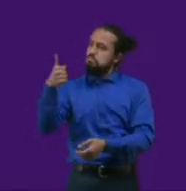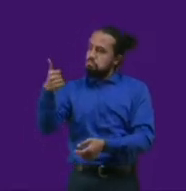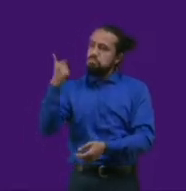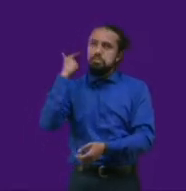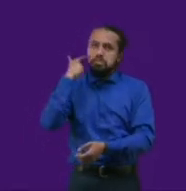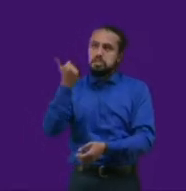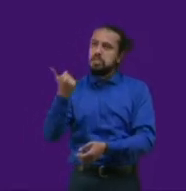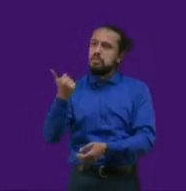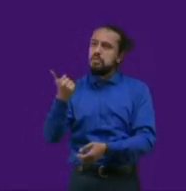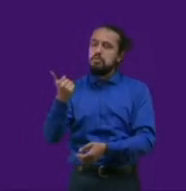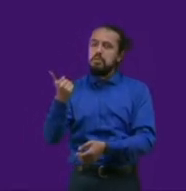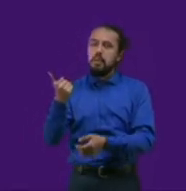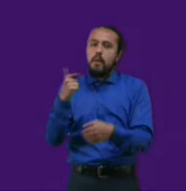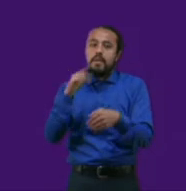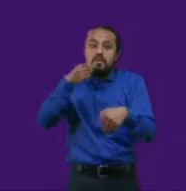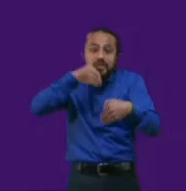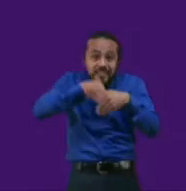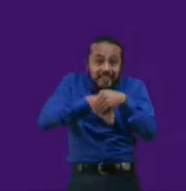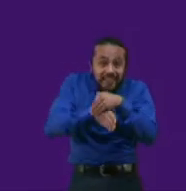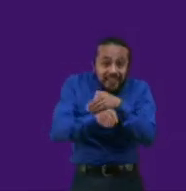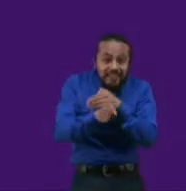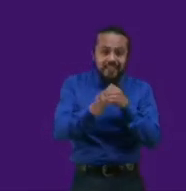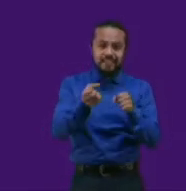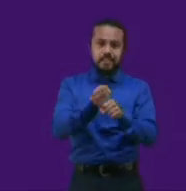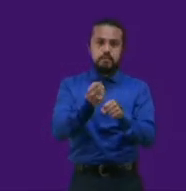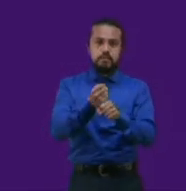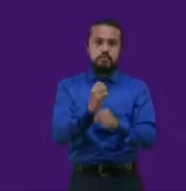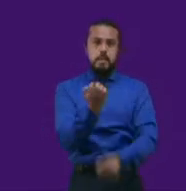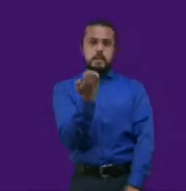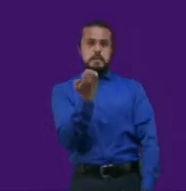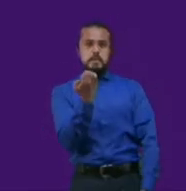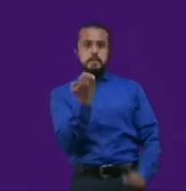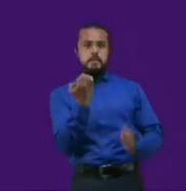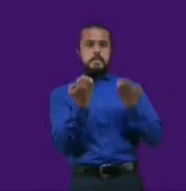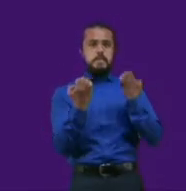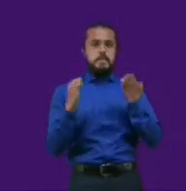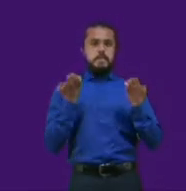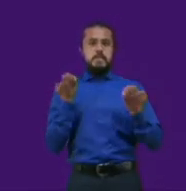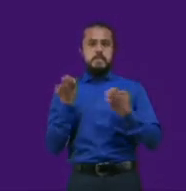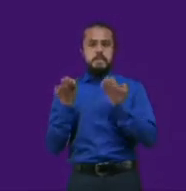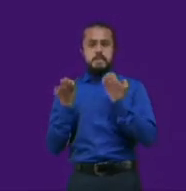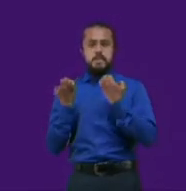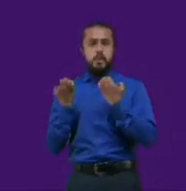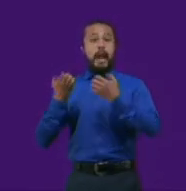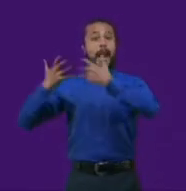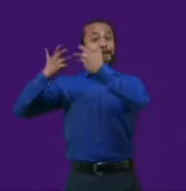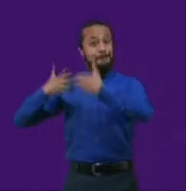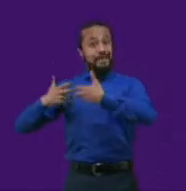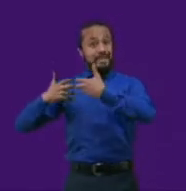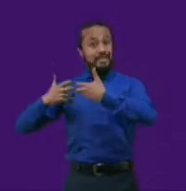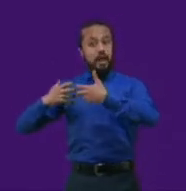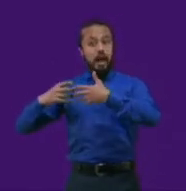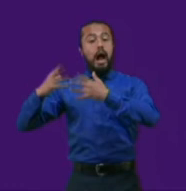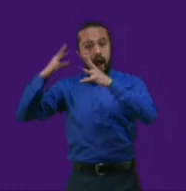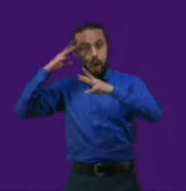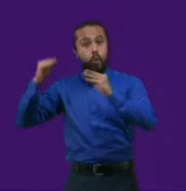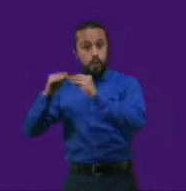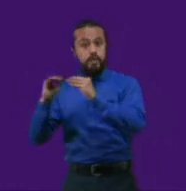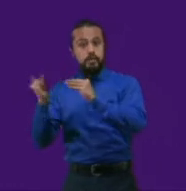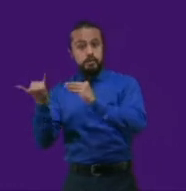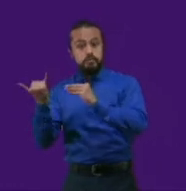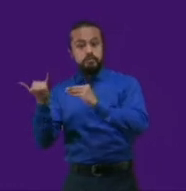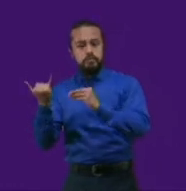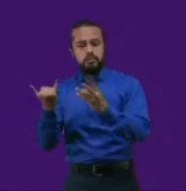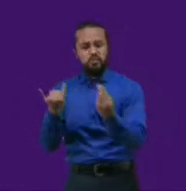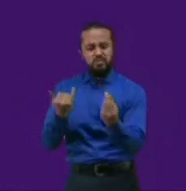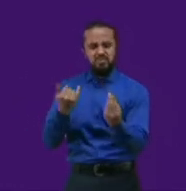equipos de trabajo al interior de las mismas compañías que nos bloqueaban todo el proceso. Entonces, esos retos fueron difíciles, los